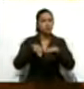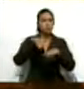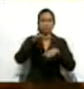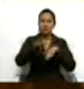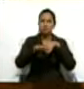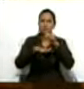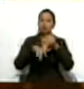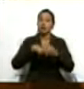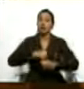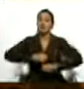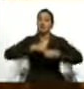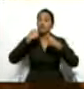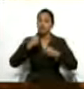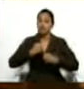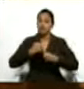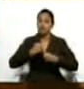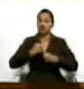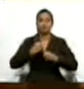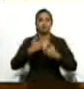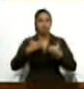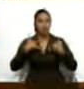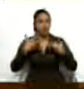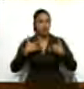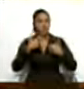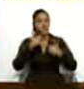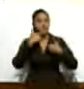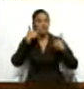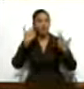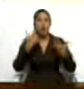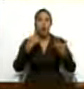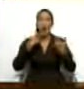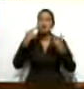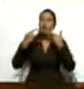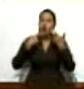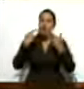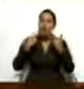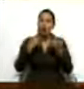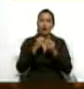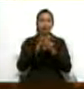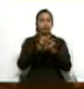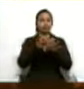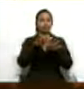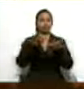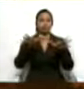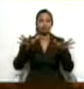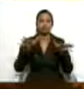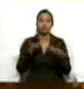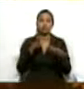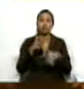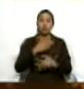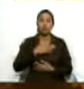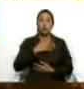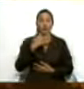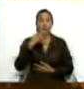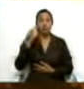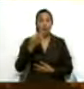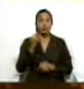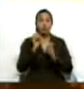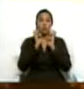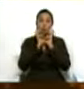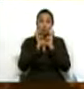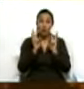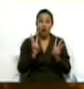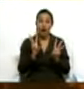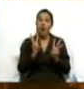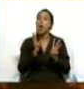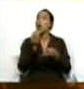colores, lleno de hermosura. En todo el país, de verdad que uno queda impresionado de cómo hay un